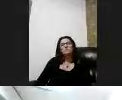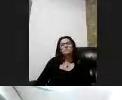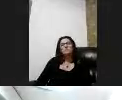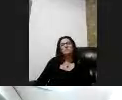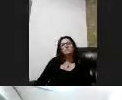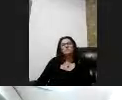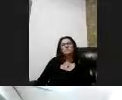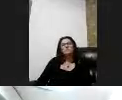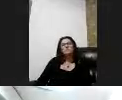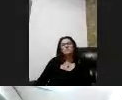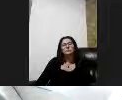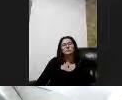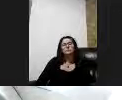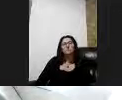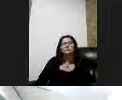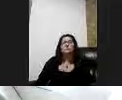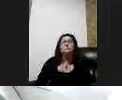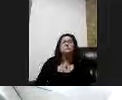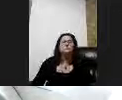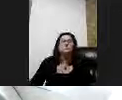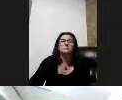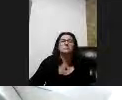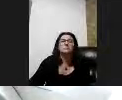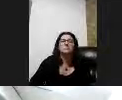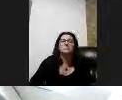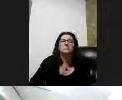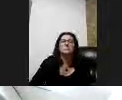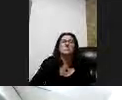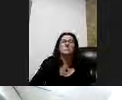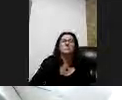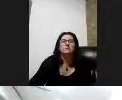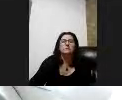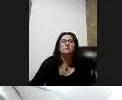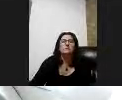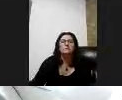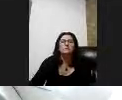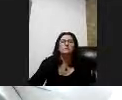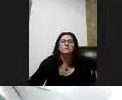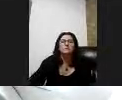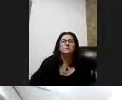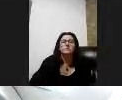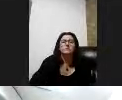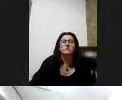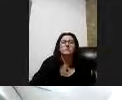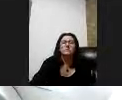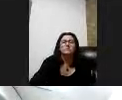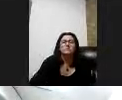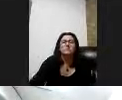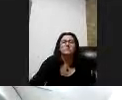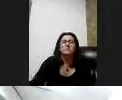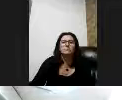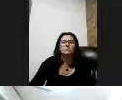Esto que les muestro acá está gratis en internet, es una guía de PrEP que hicimos nosotros